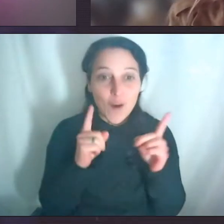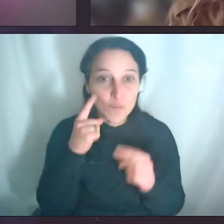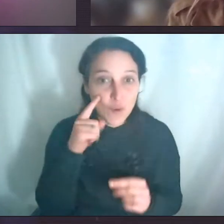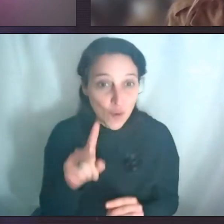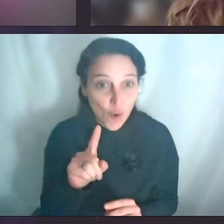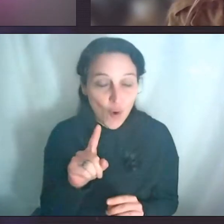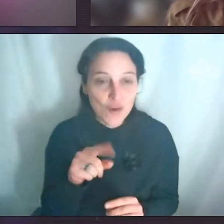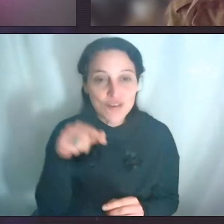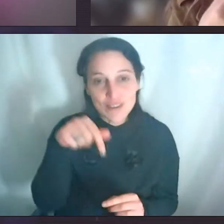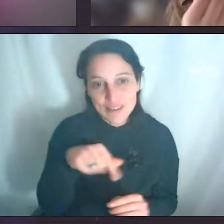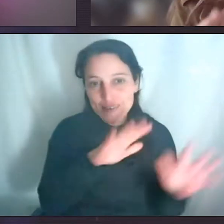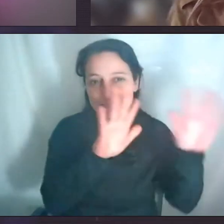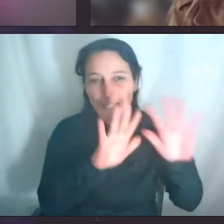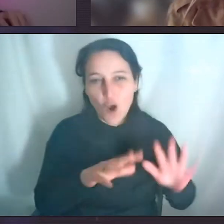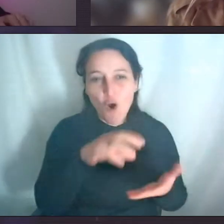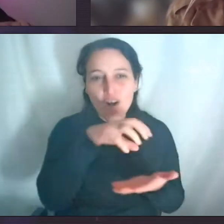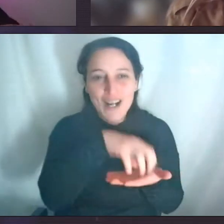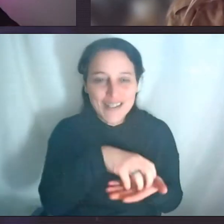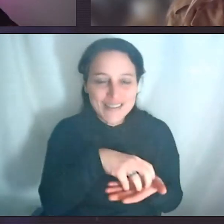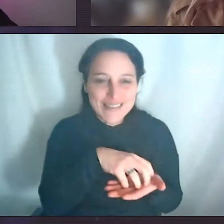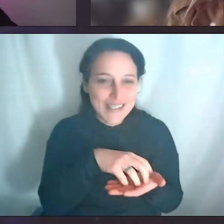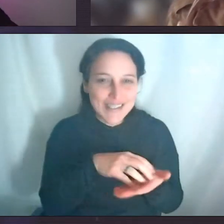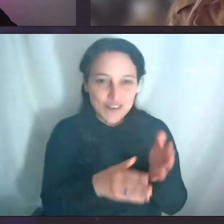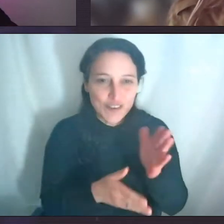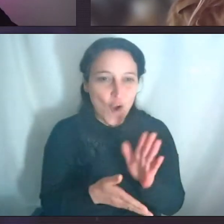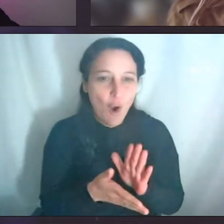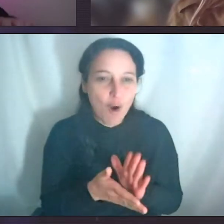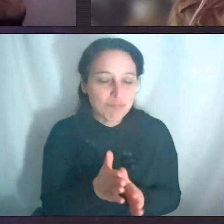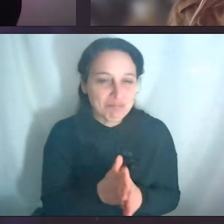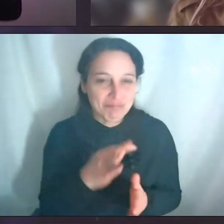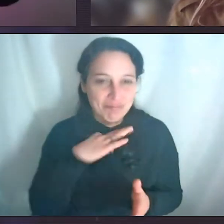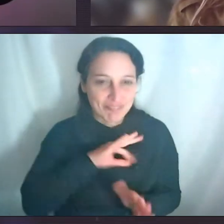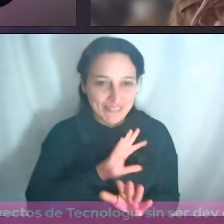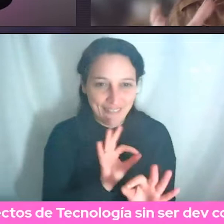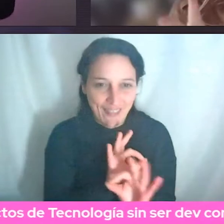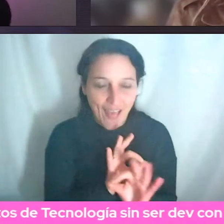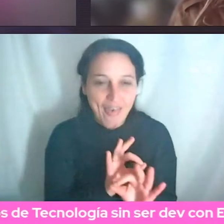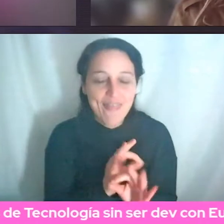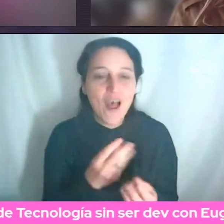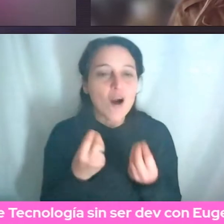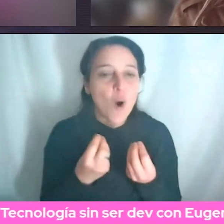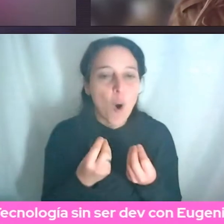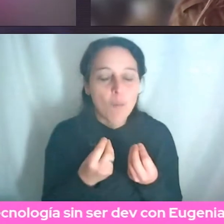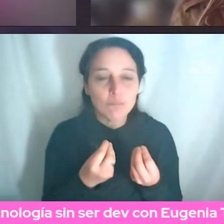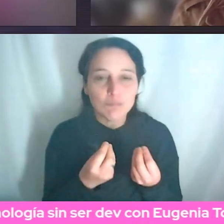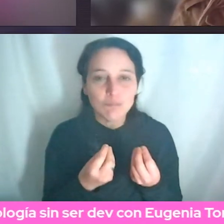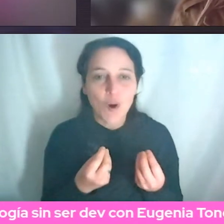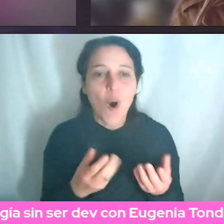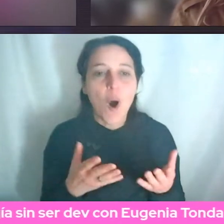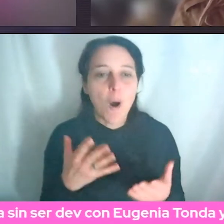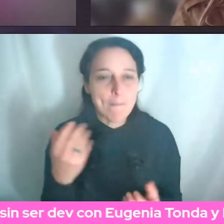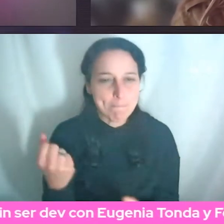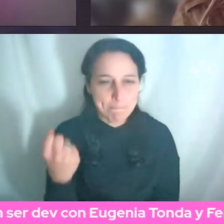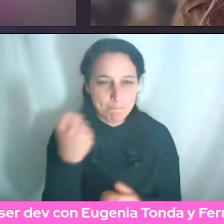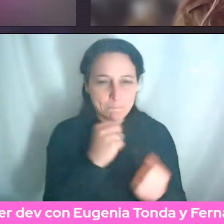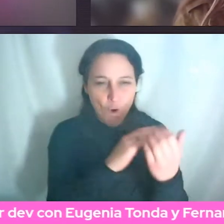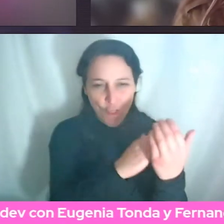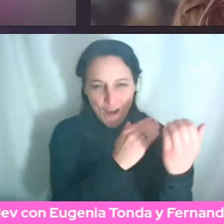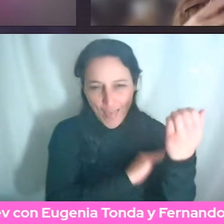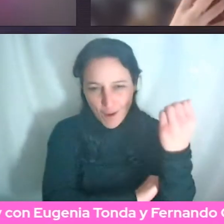sin fines de lucro que se enfoca en reducir la brecha de género en tecnología, empoderando a mujeres a través de cursos de